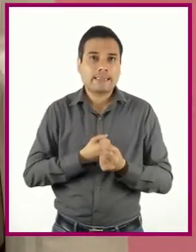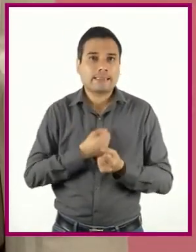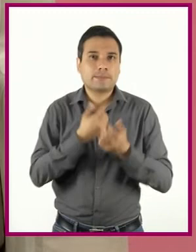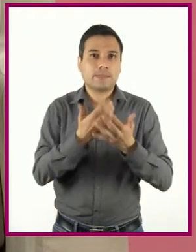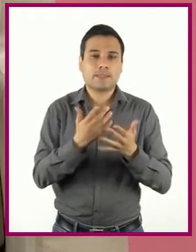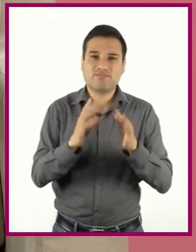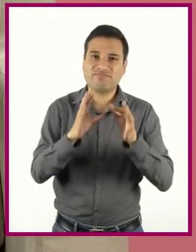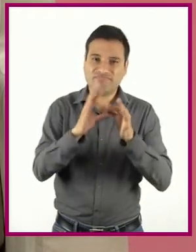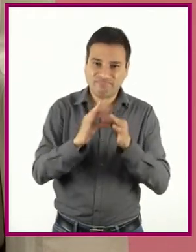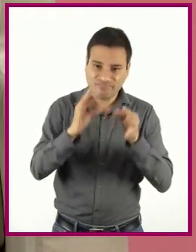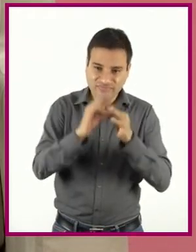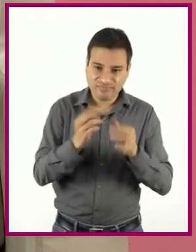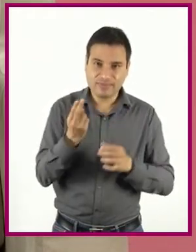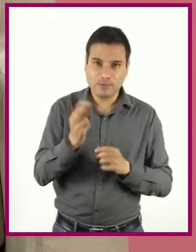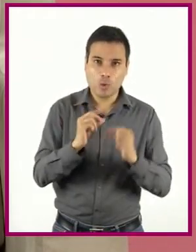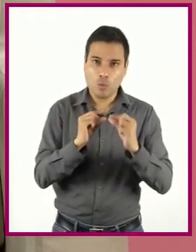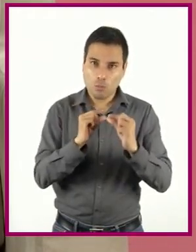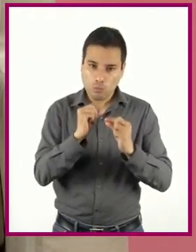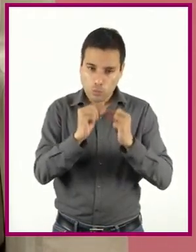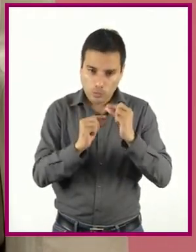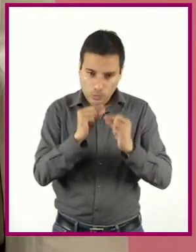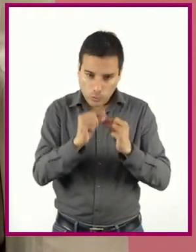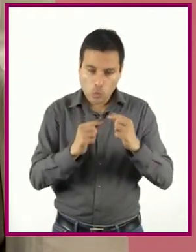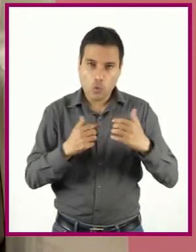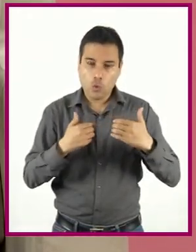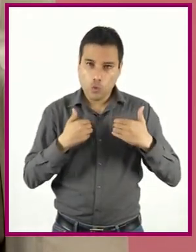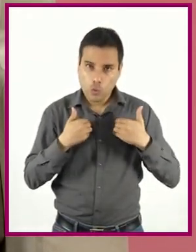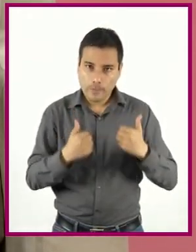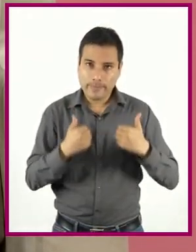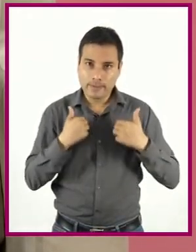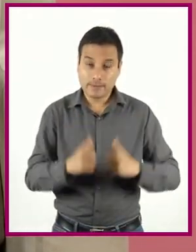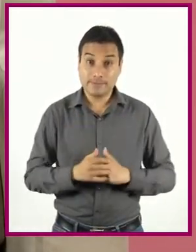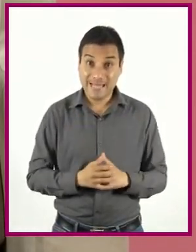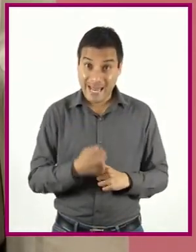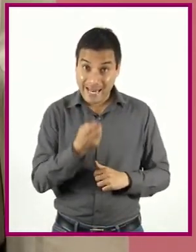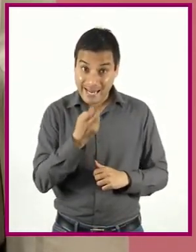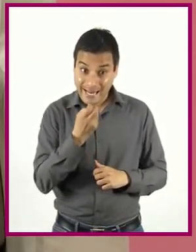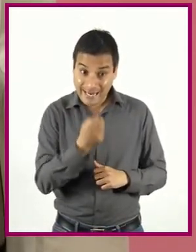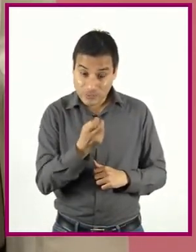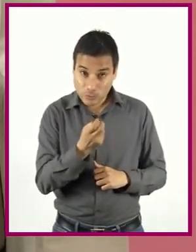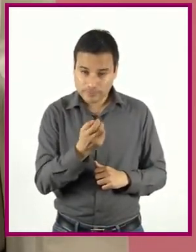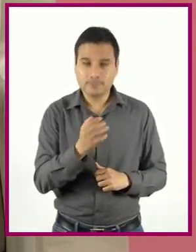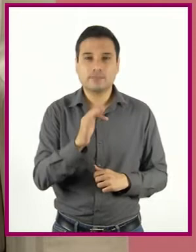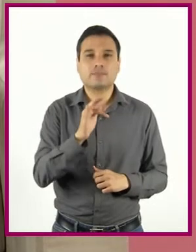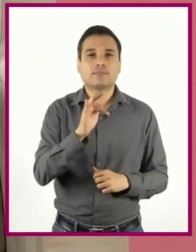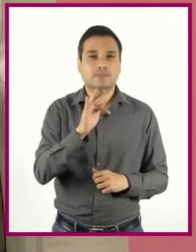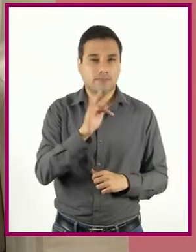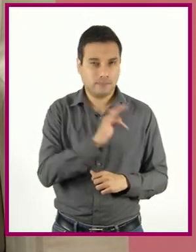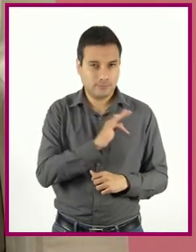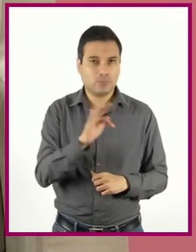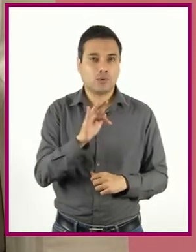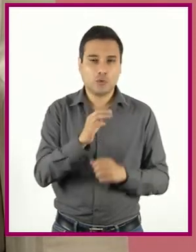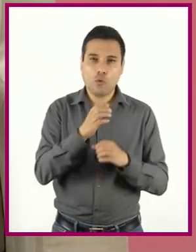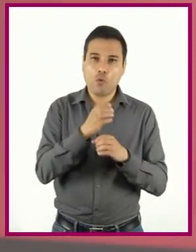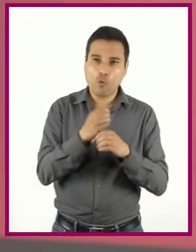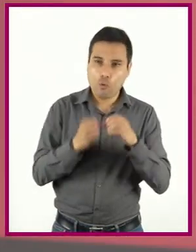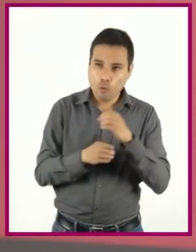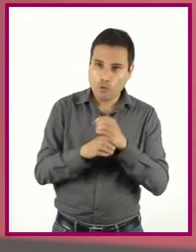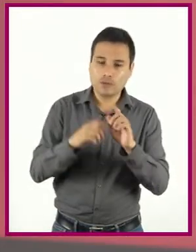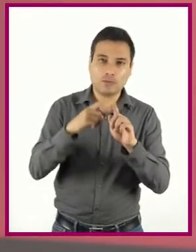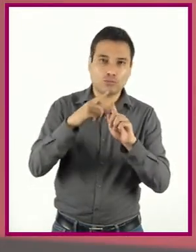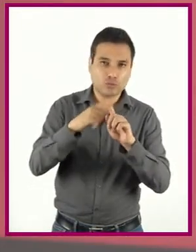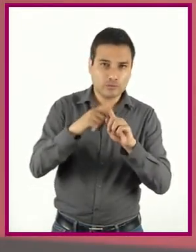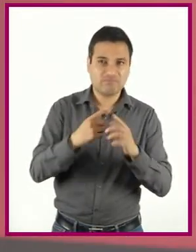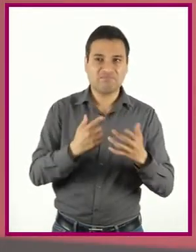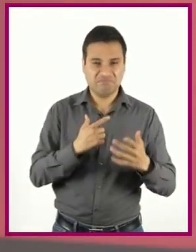y también de irlo comprendiendo, porque de esa manera nos va a permitir disfrutar las cosas positivas que sí